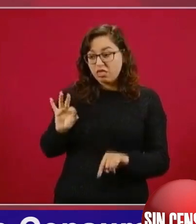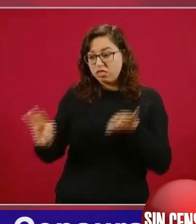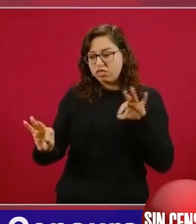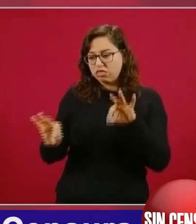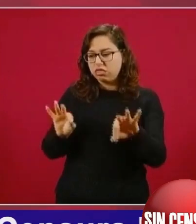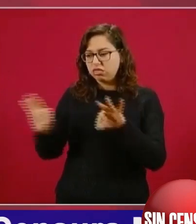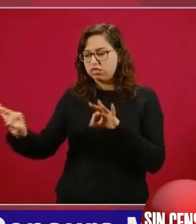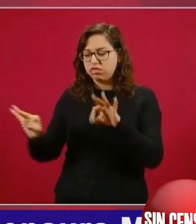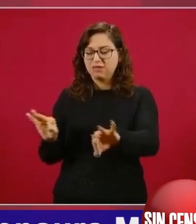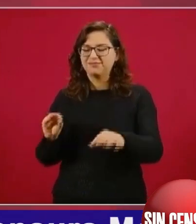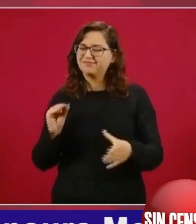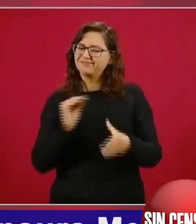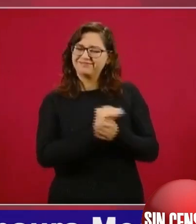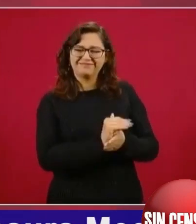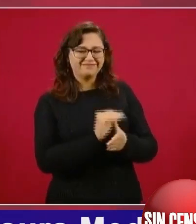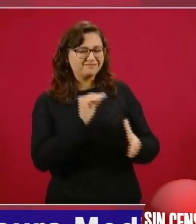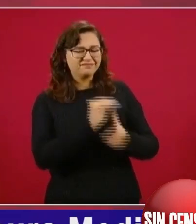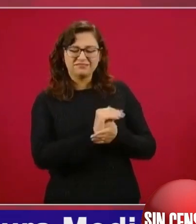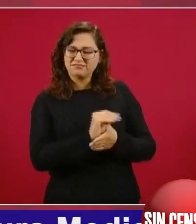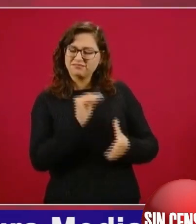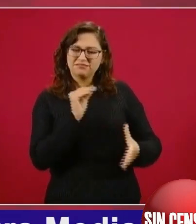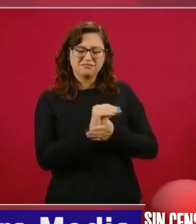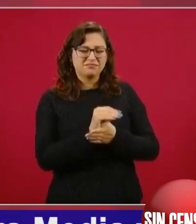porque siempre hay